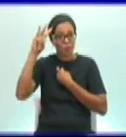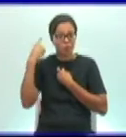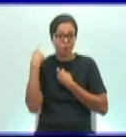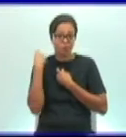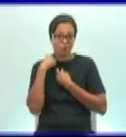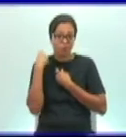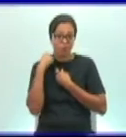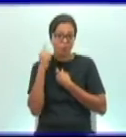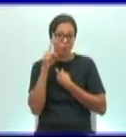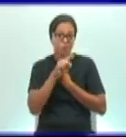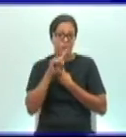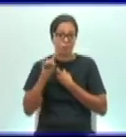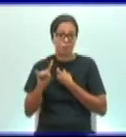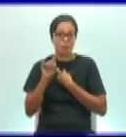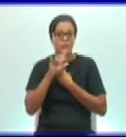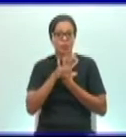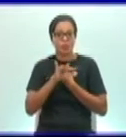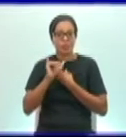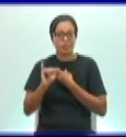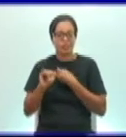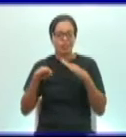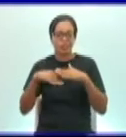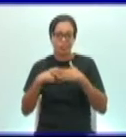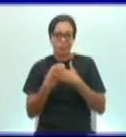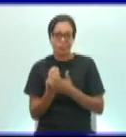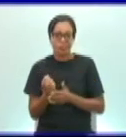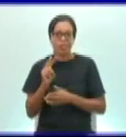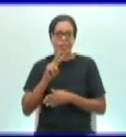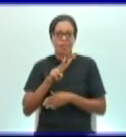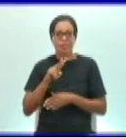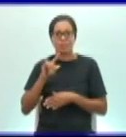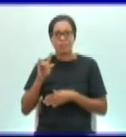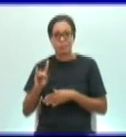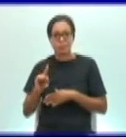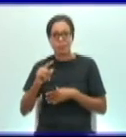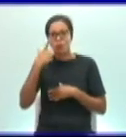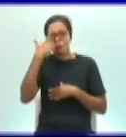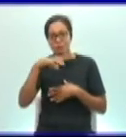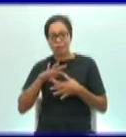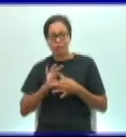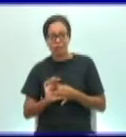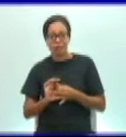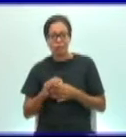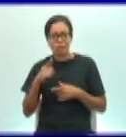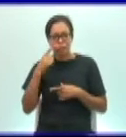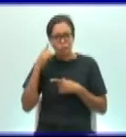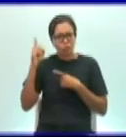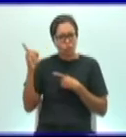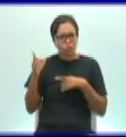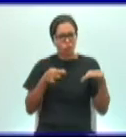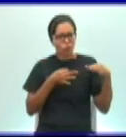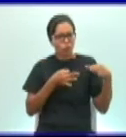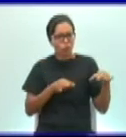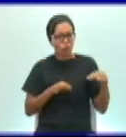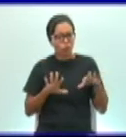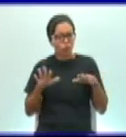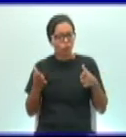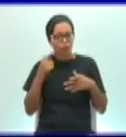1956, 29 de agosto de 1956. A grandes rasgos, ¿qué es el documento? Miren la idea rectora que yo les